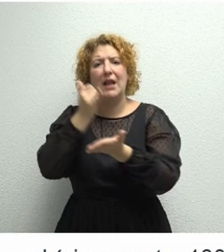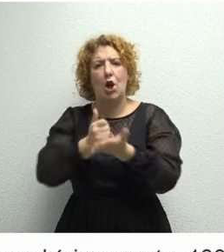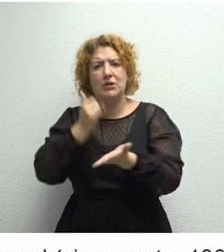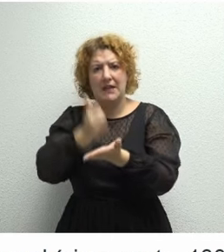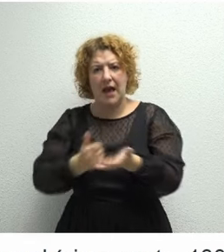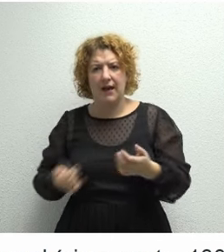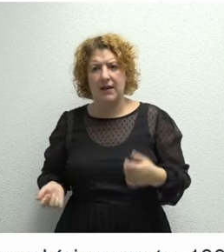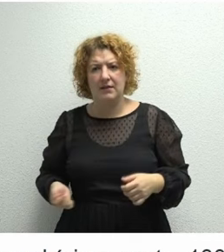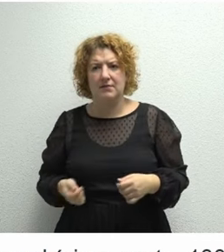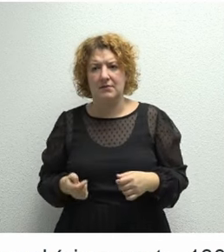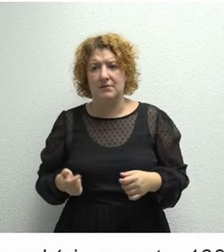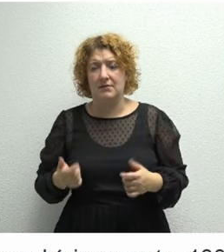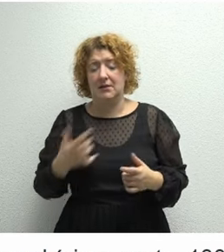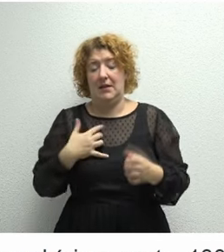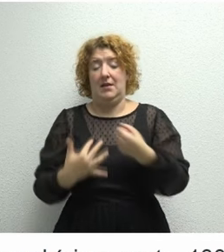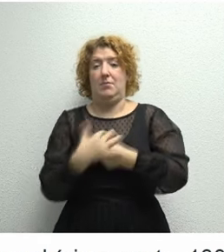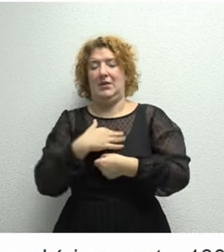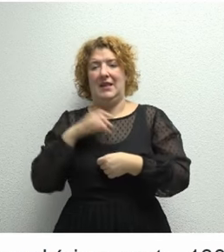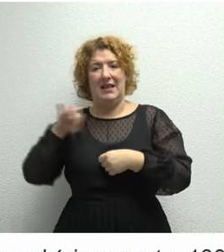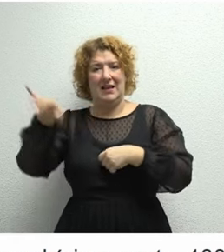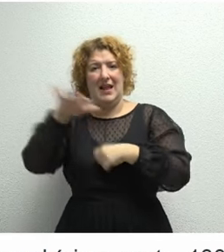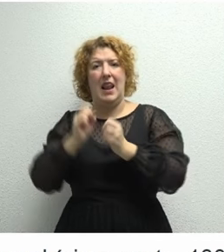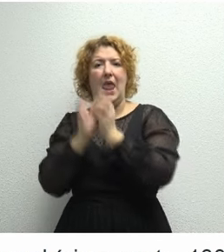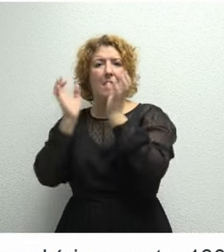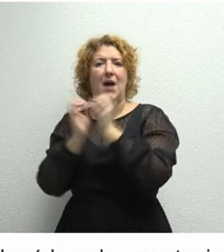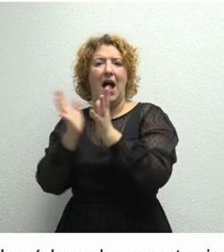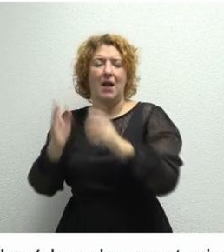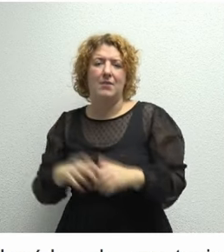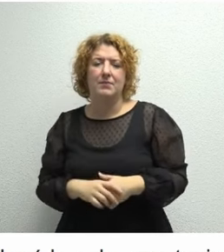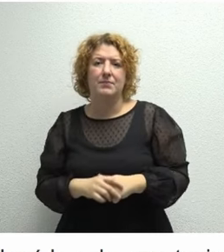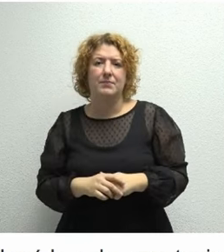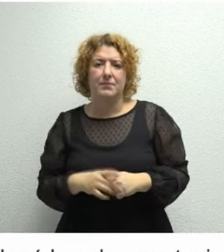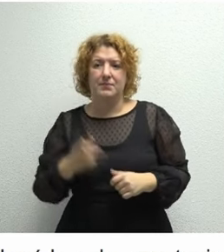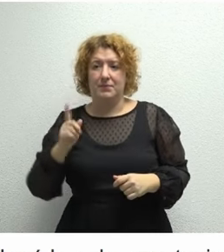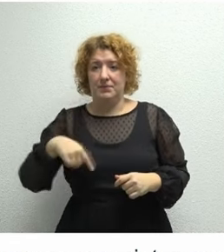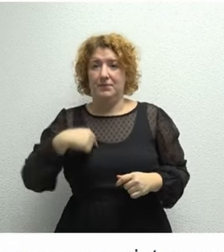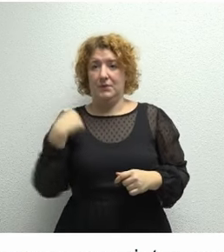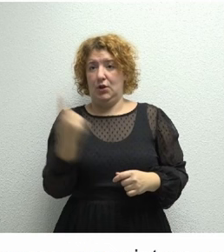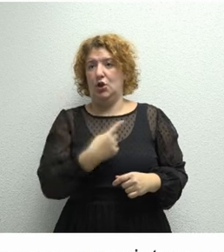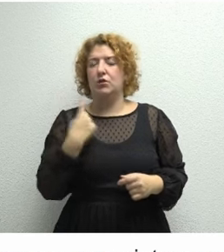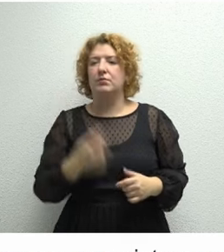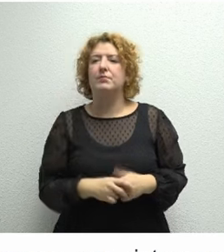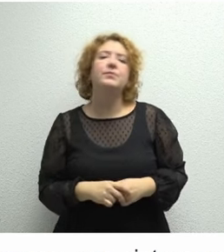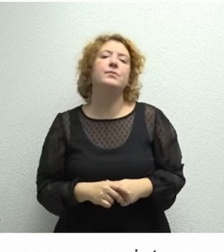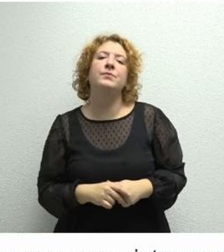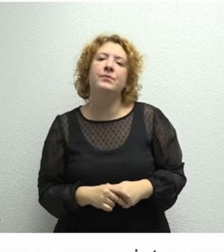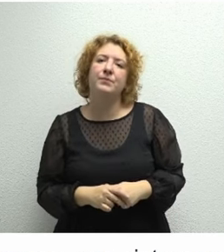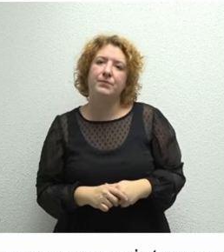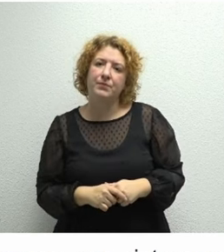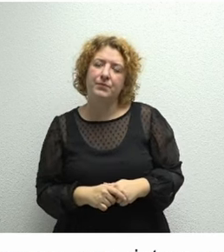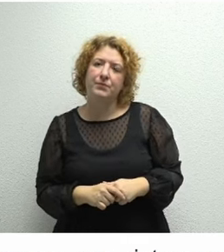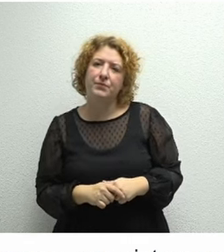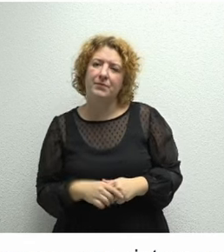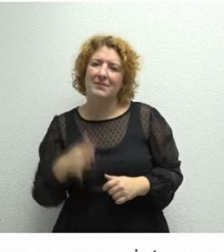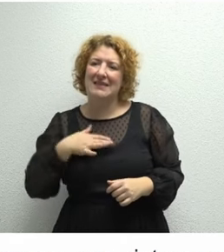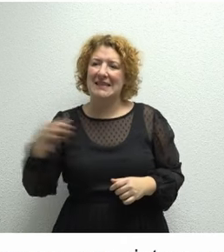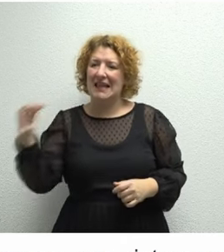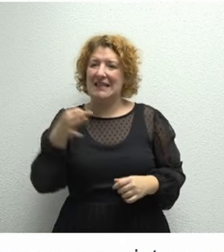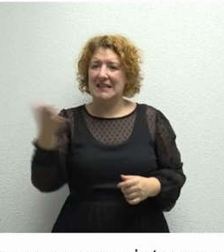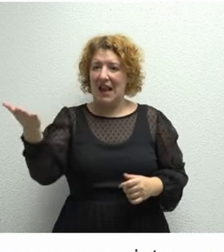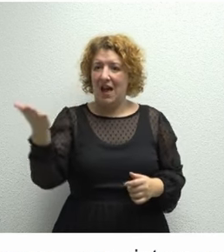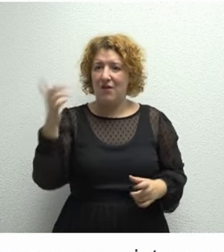en en en en la palma en en en nosotras no y luego pues bueno esa foto de nuestra isla y de